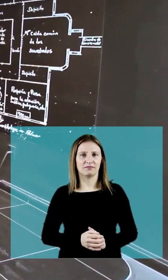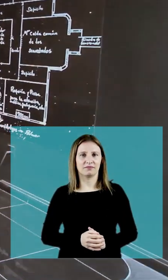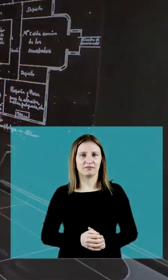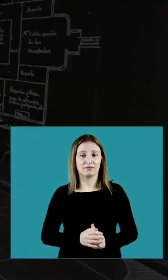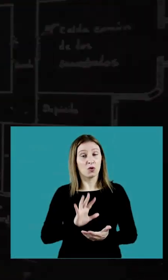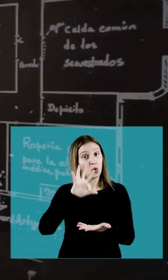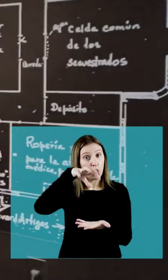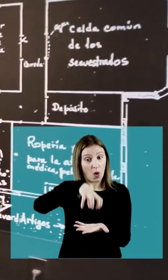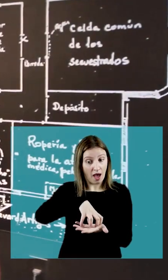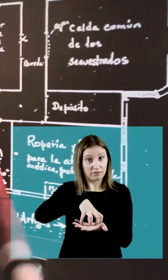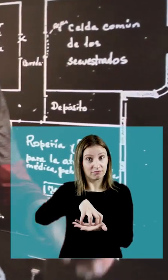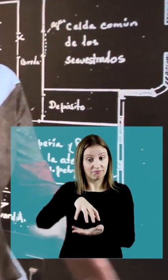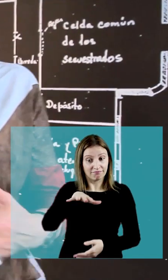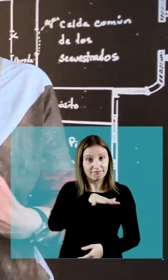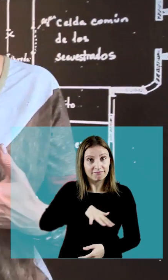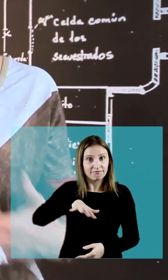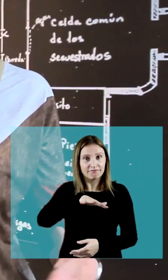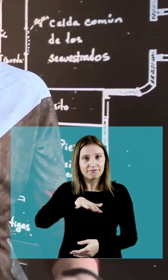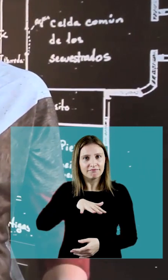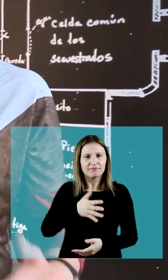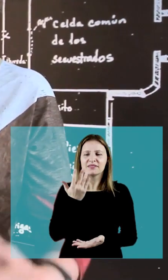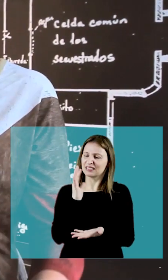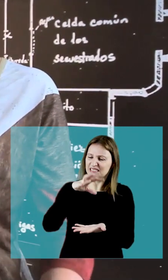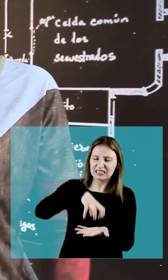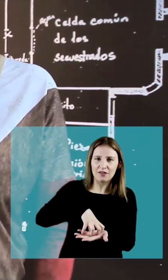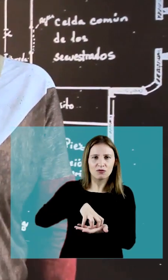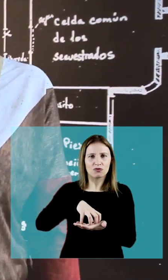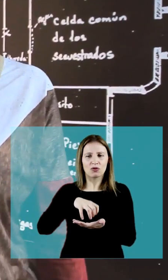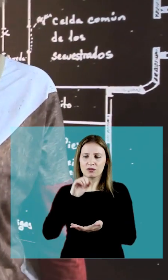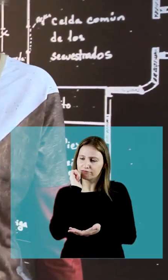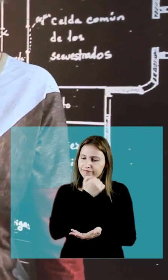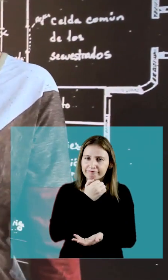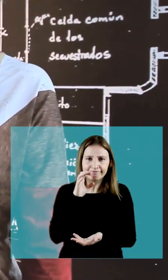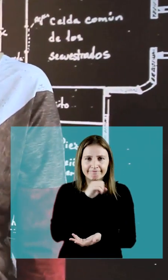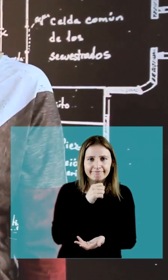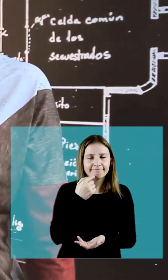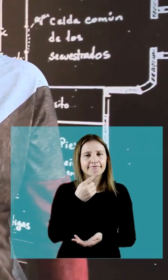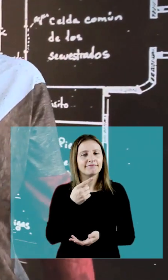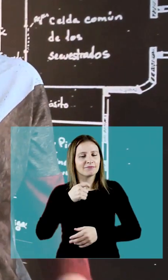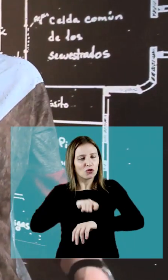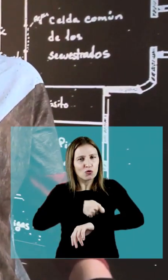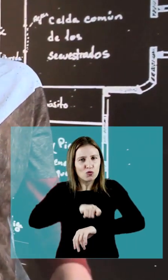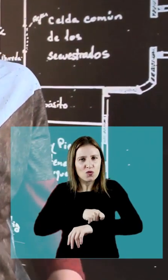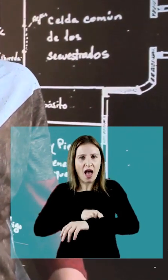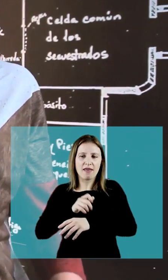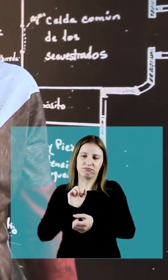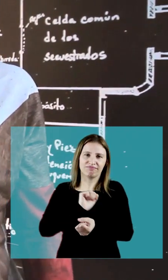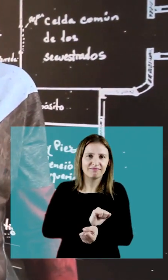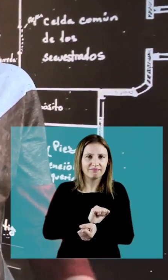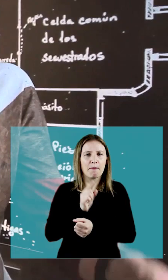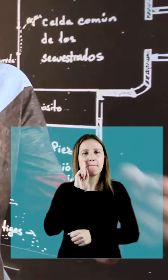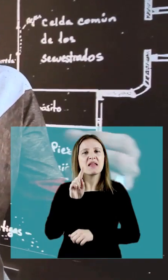Este lugar, este sitio, fue usado como centro clandestino de detención y tortura durante el año